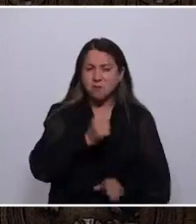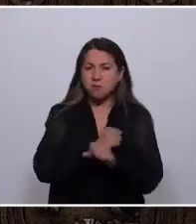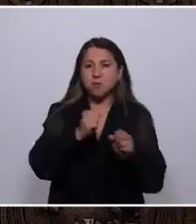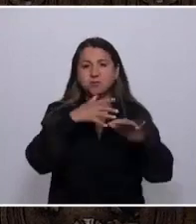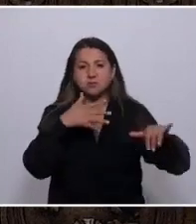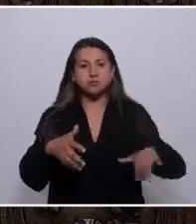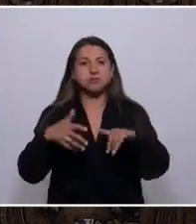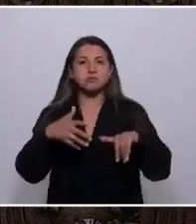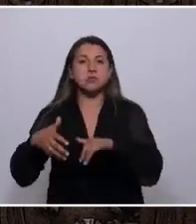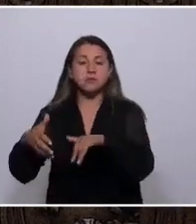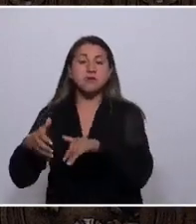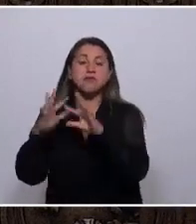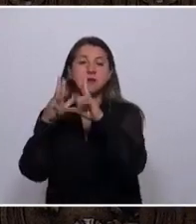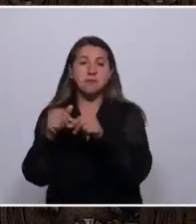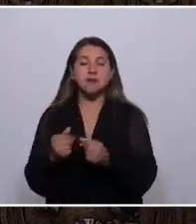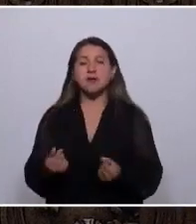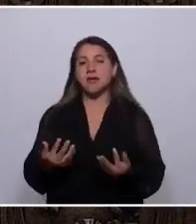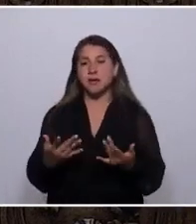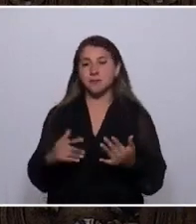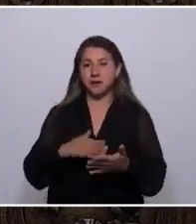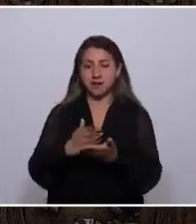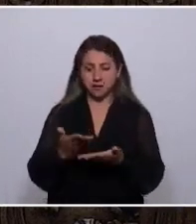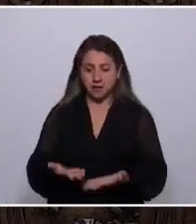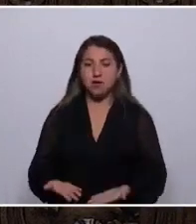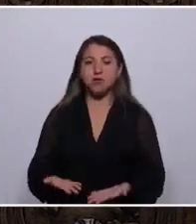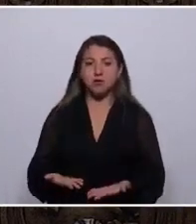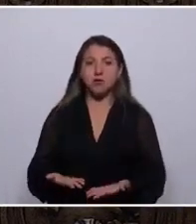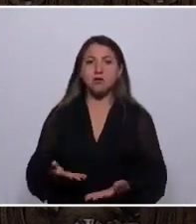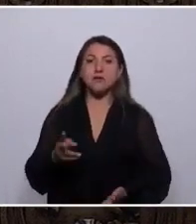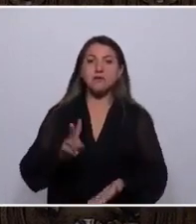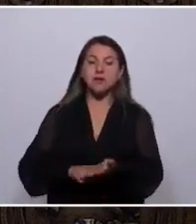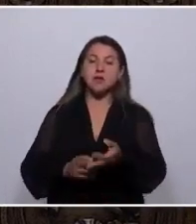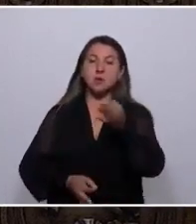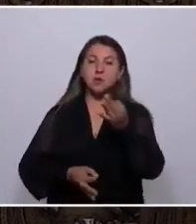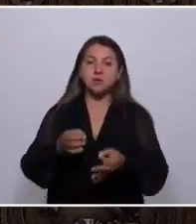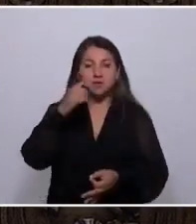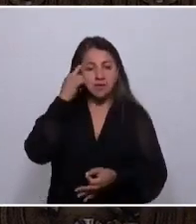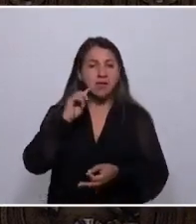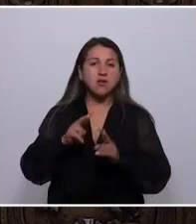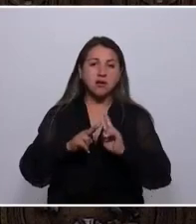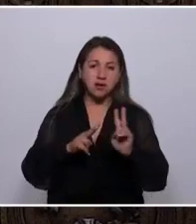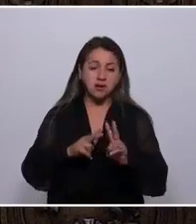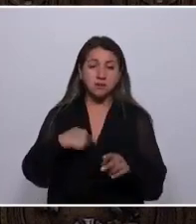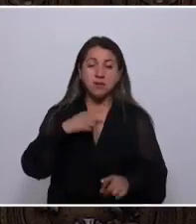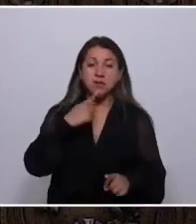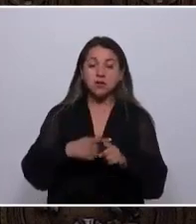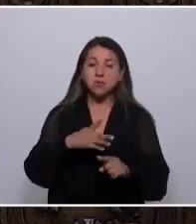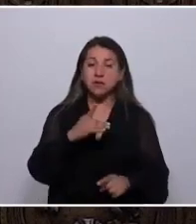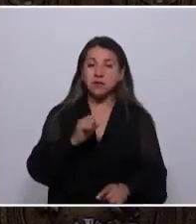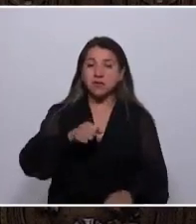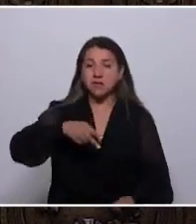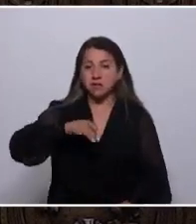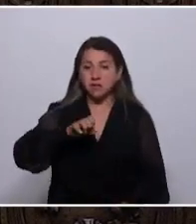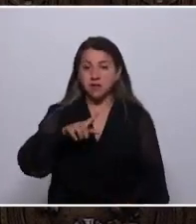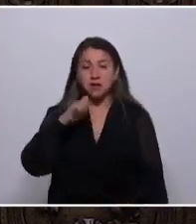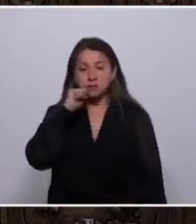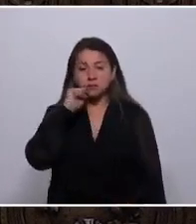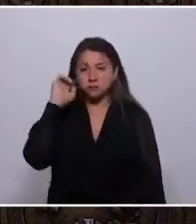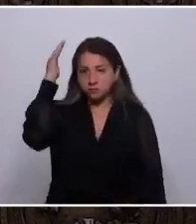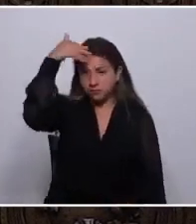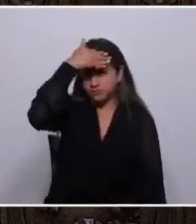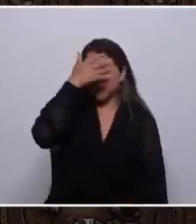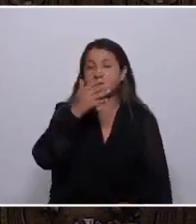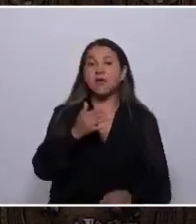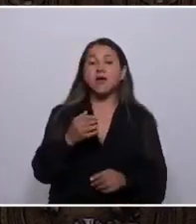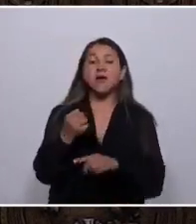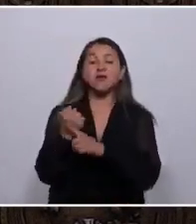y cuyos familiares siguen esperando hasta hoy por verdad, justicia y reparación. Mi nombre es Daniel Bravo Silva, abogado y profesor